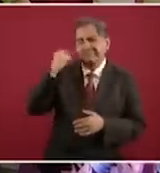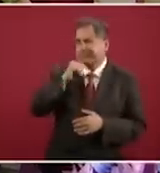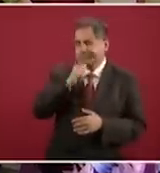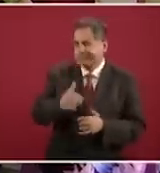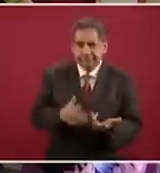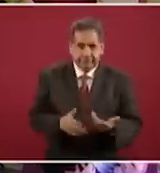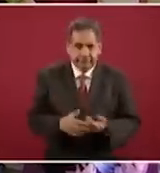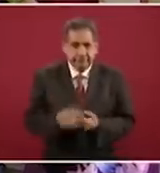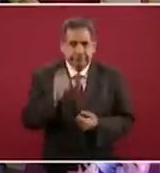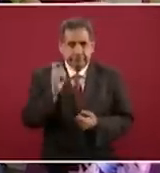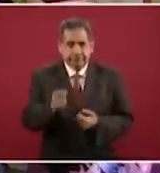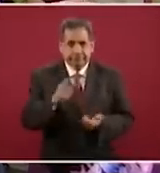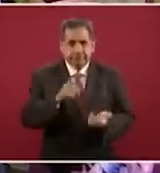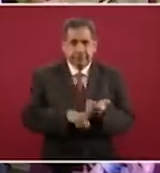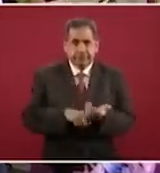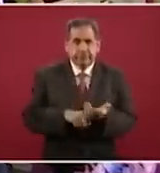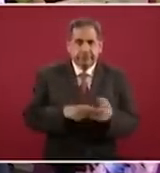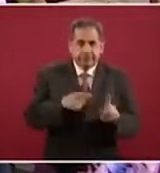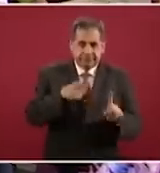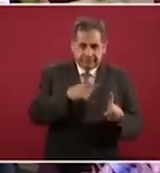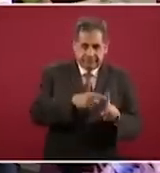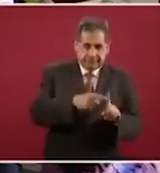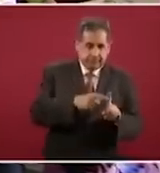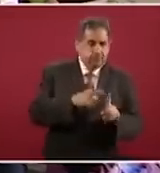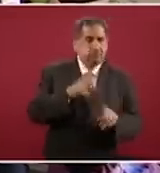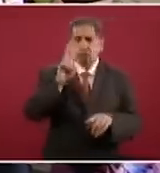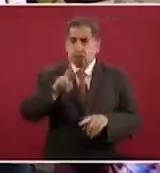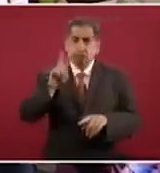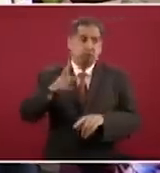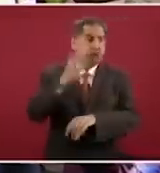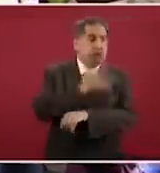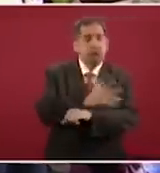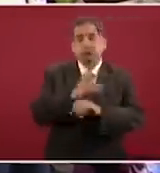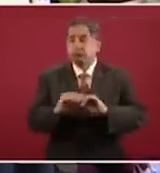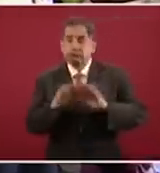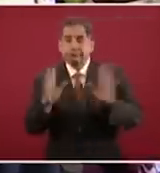que había transparencia.